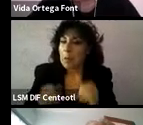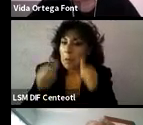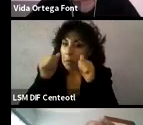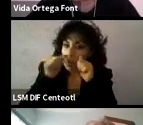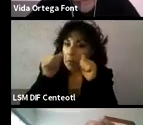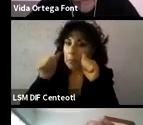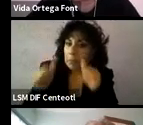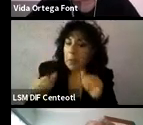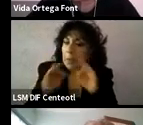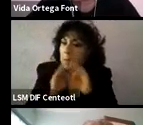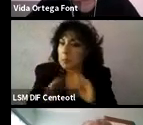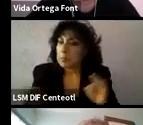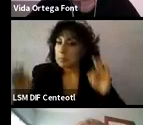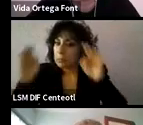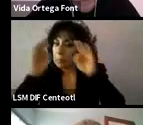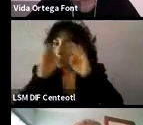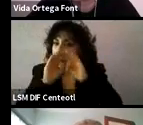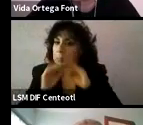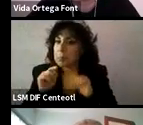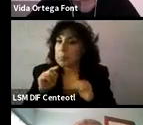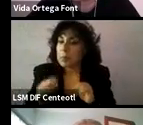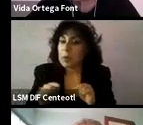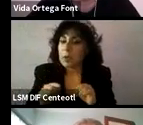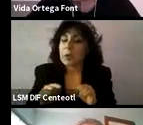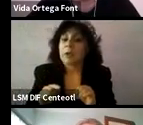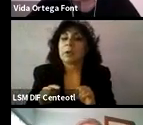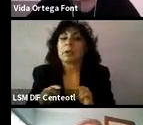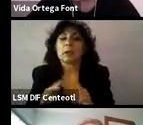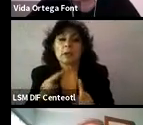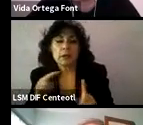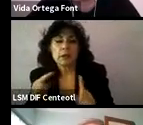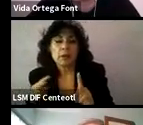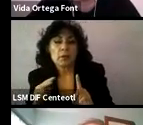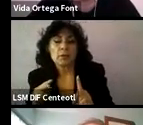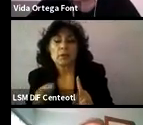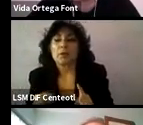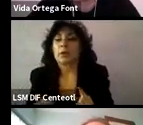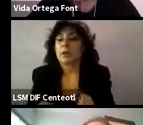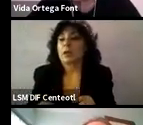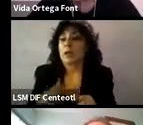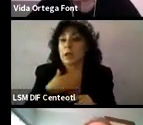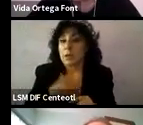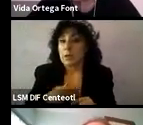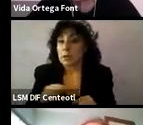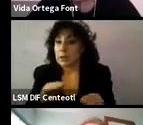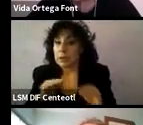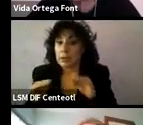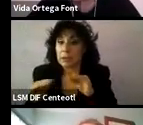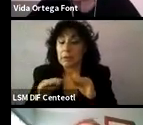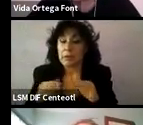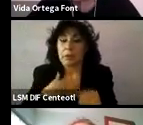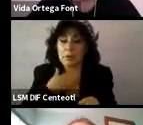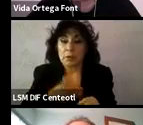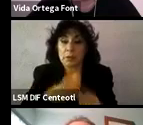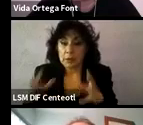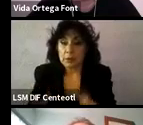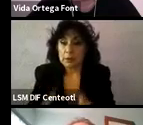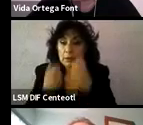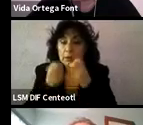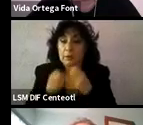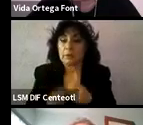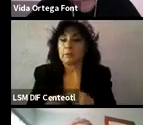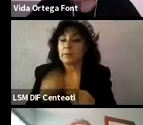¿no? Y desde el enfoque de reinserción social, justicia transicional y justicia restaurativa. Nos van a acompañar